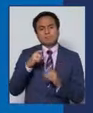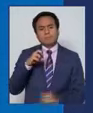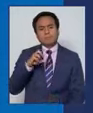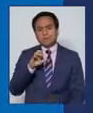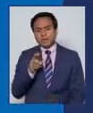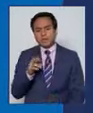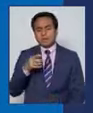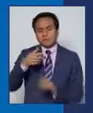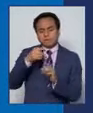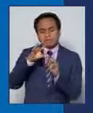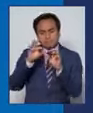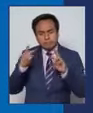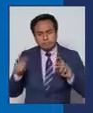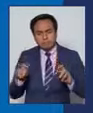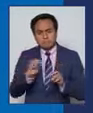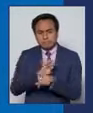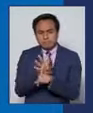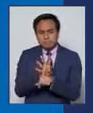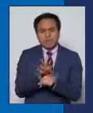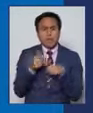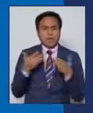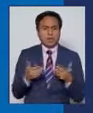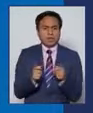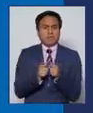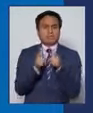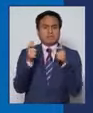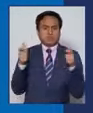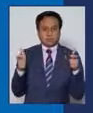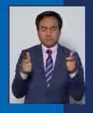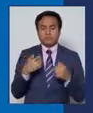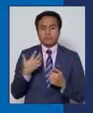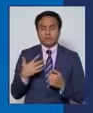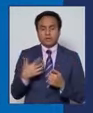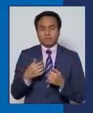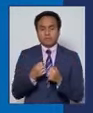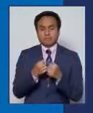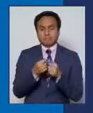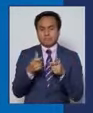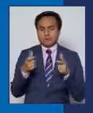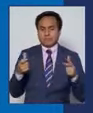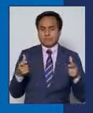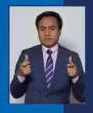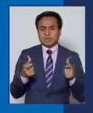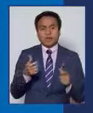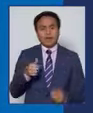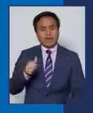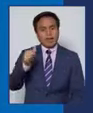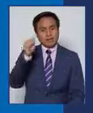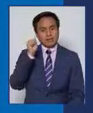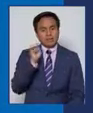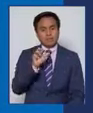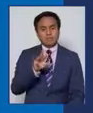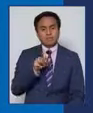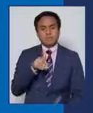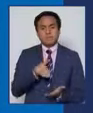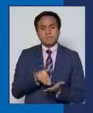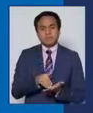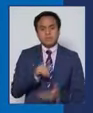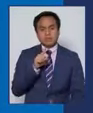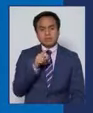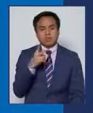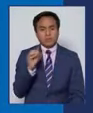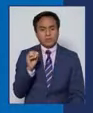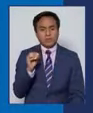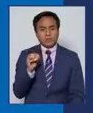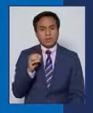la subsecretaria Paula Daza, hemos crecido sustancialmente, marcando el día de ayer